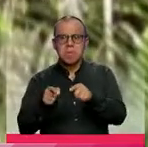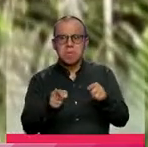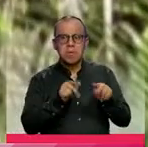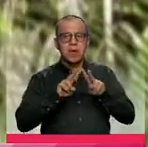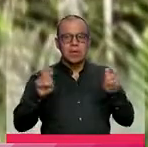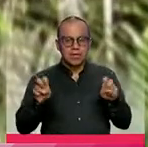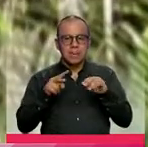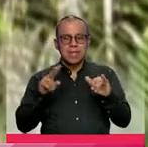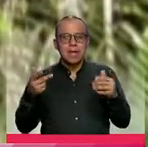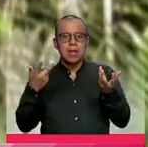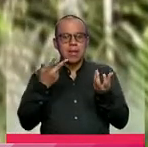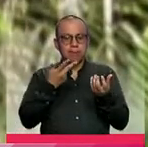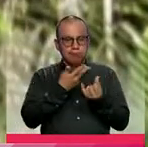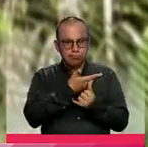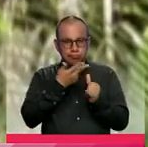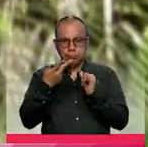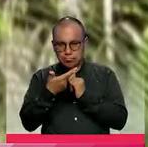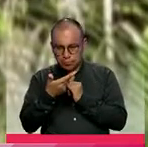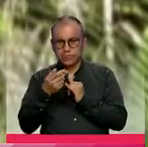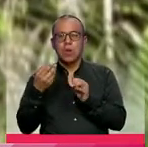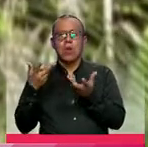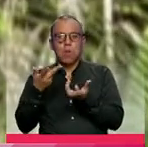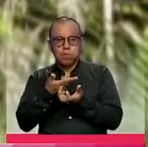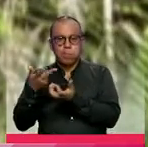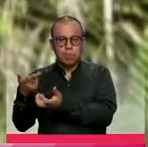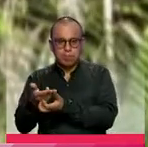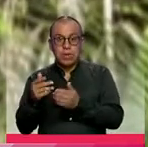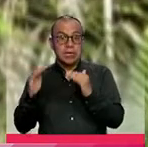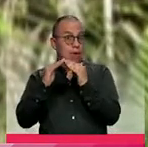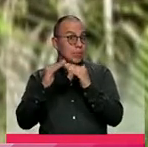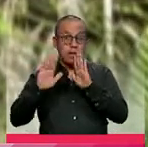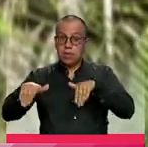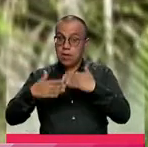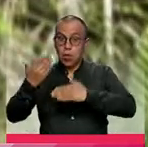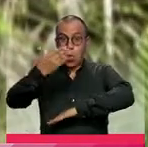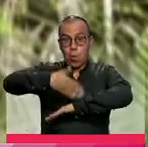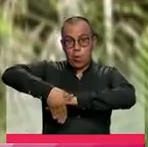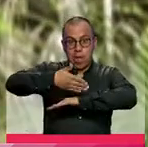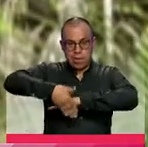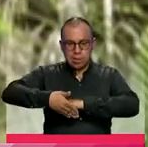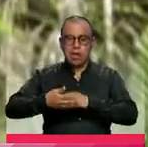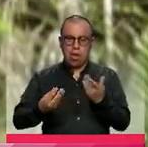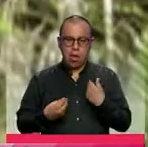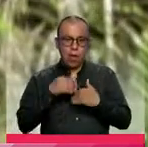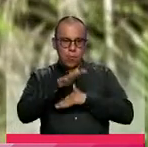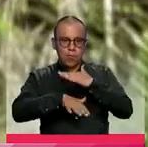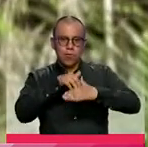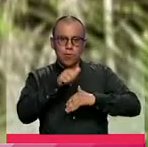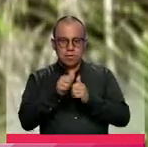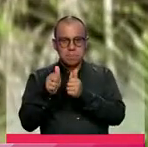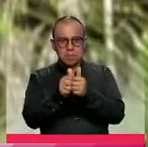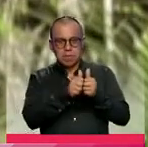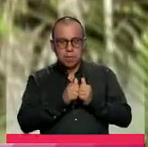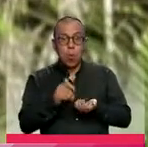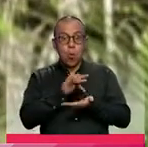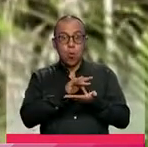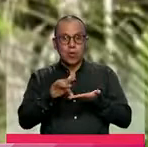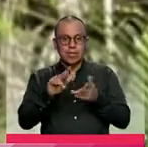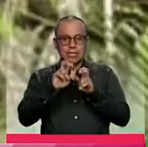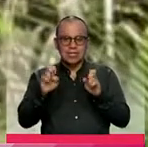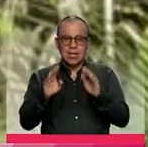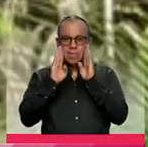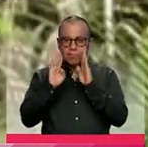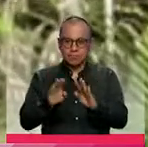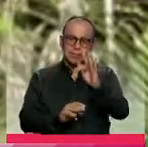como la esterilización de gatos y perros sin hogar de población habitante de calle y población recicladora, atención de urgencias